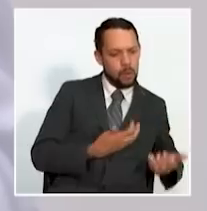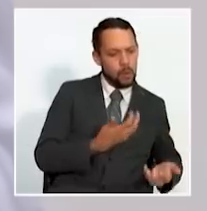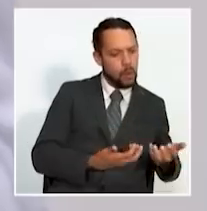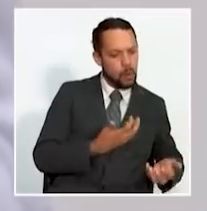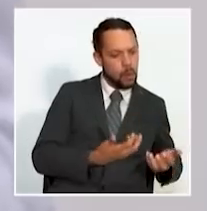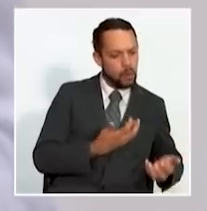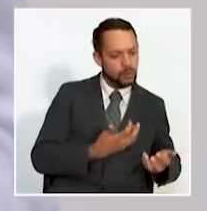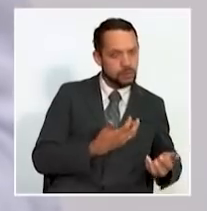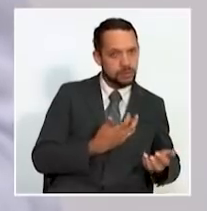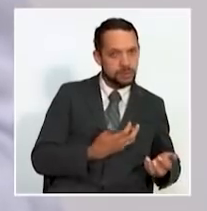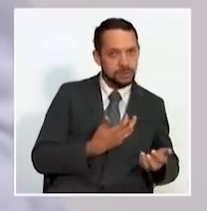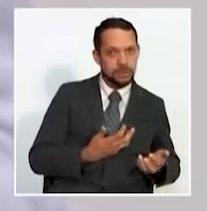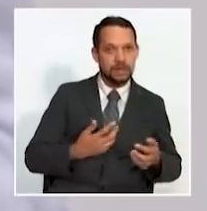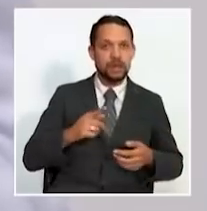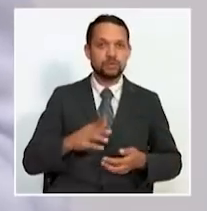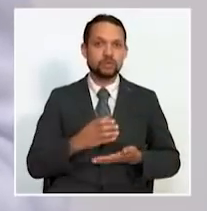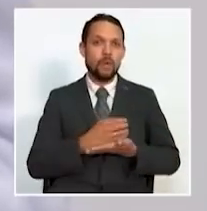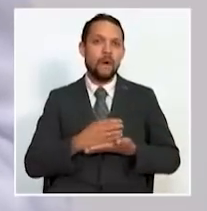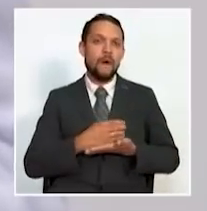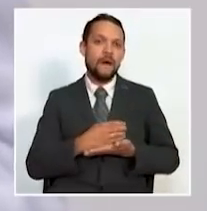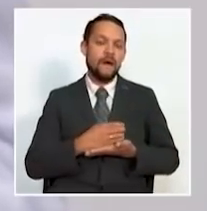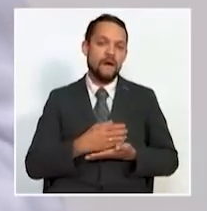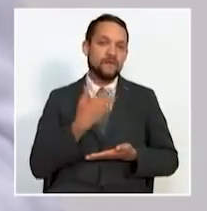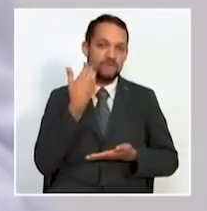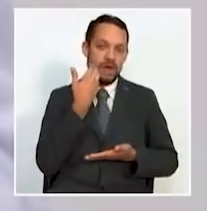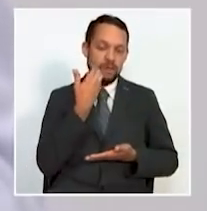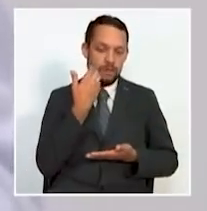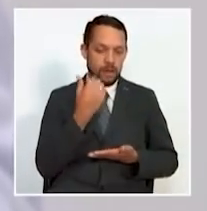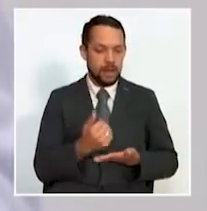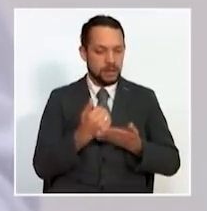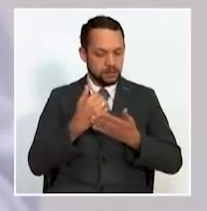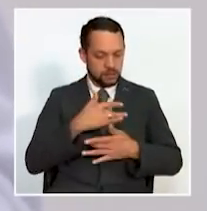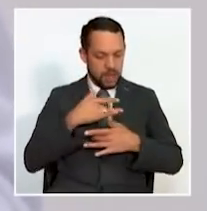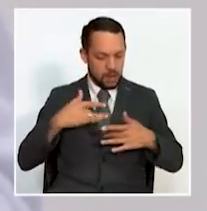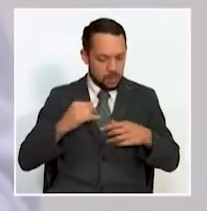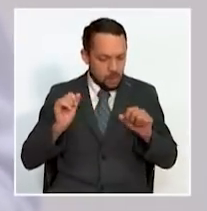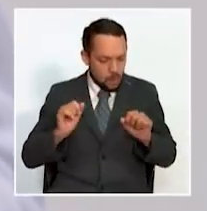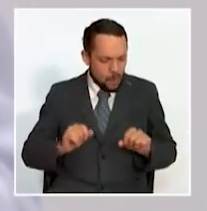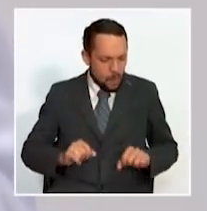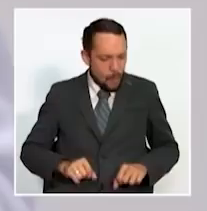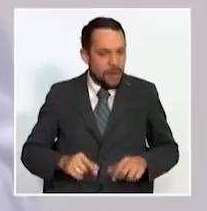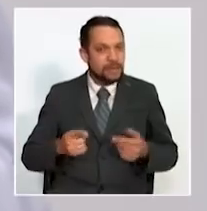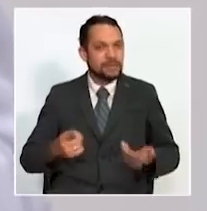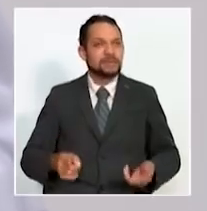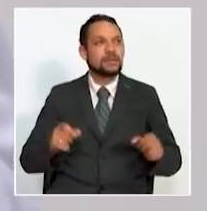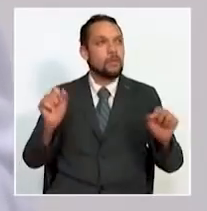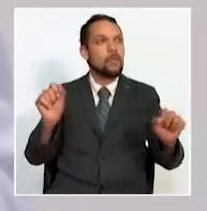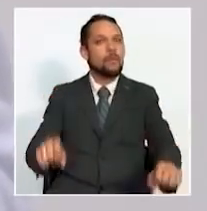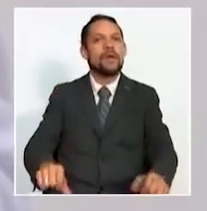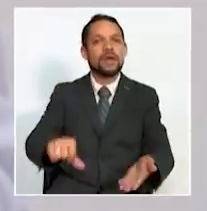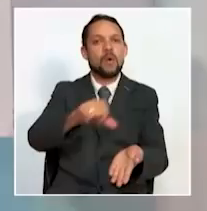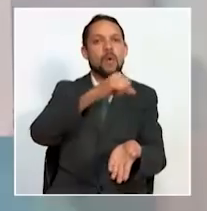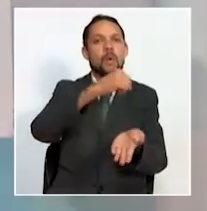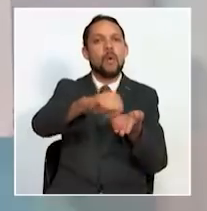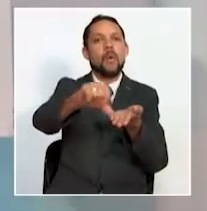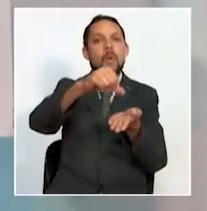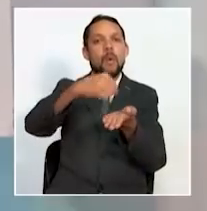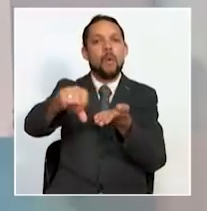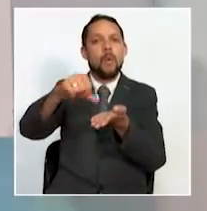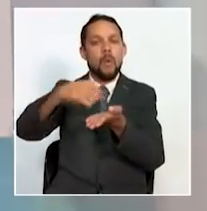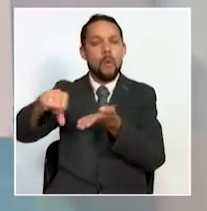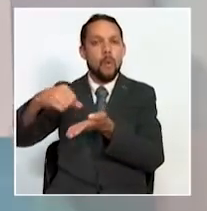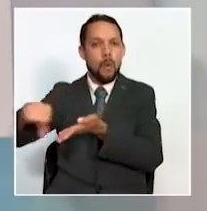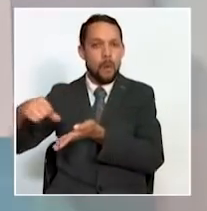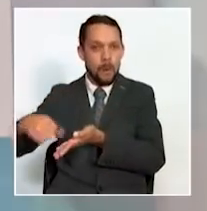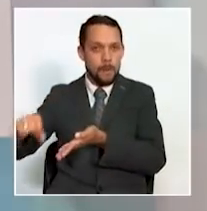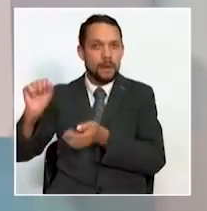farmacia. Entonces, este libro lo pueden conseguir ustedes ya en todas las librerías nacionales del